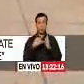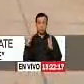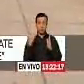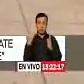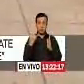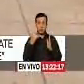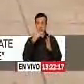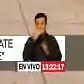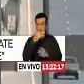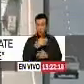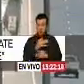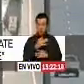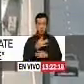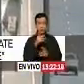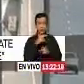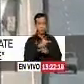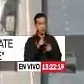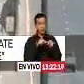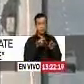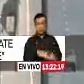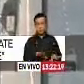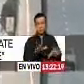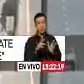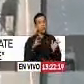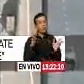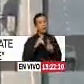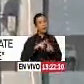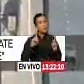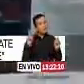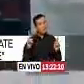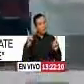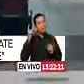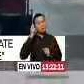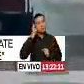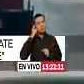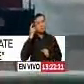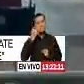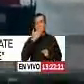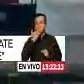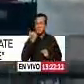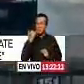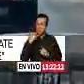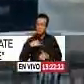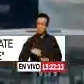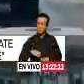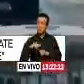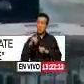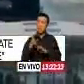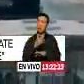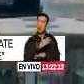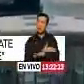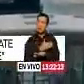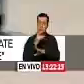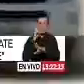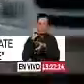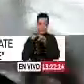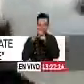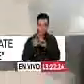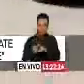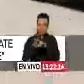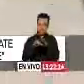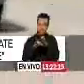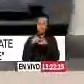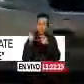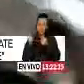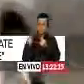no cumplió su objetivo de contribuir al medio ambiente. Sin embargo, consideran que debería mantenerse, pero previo a una revisión que garantice